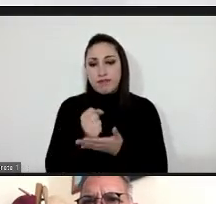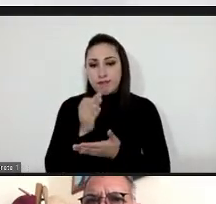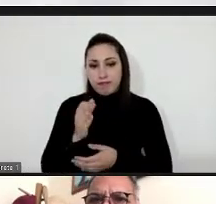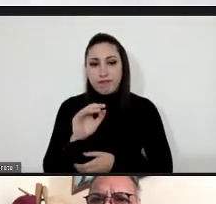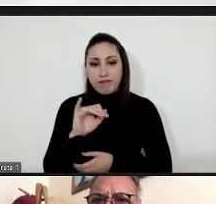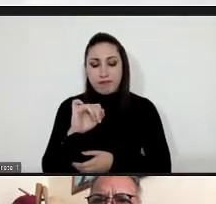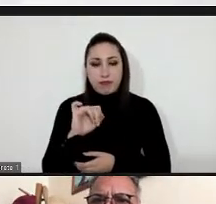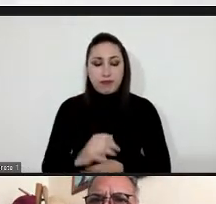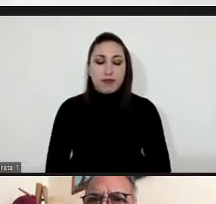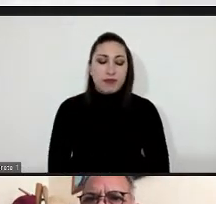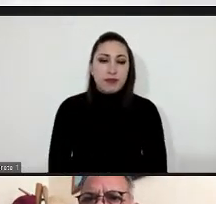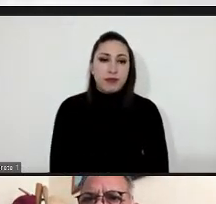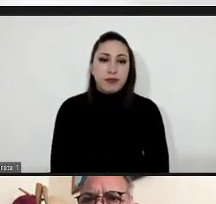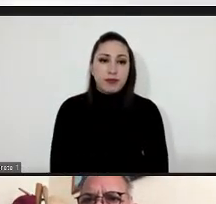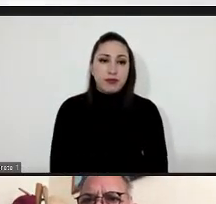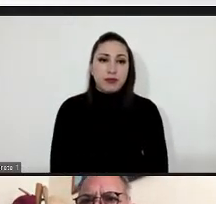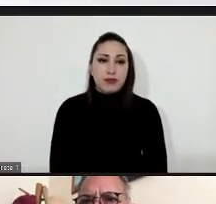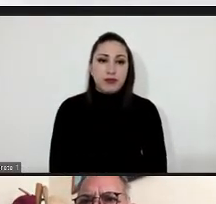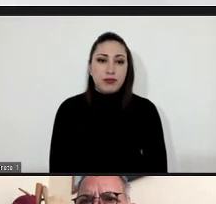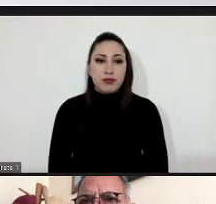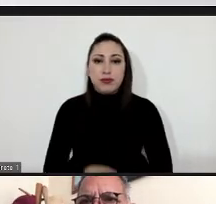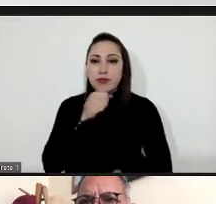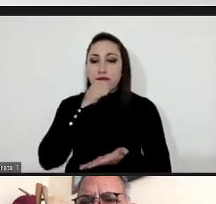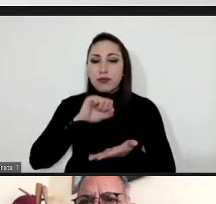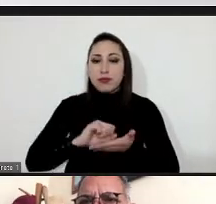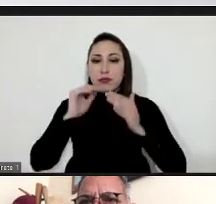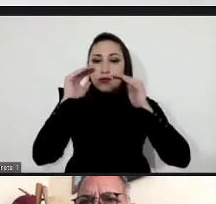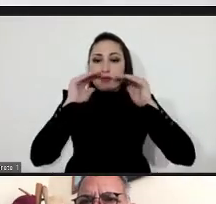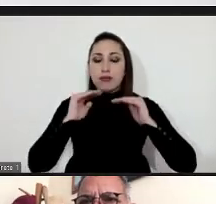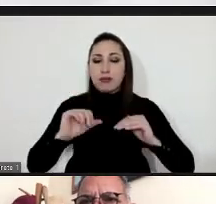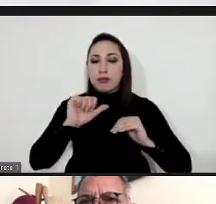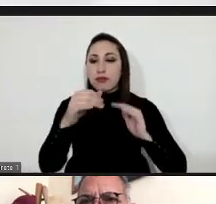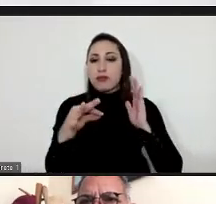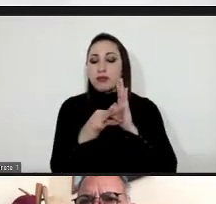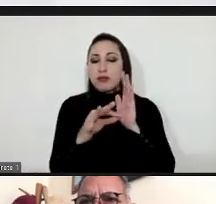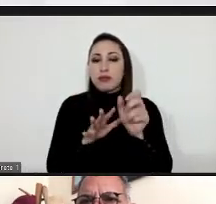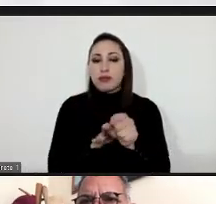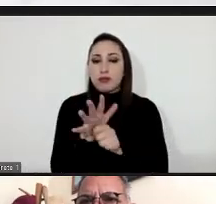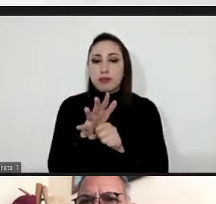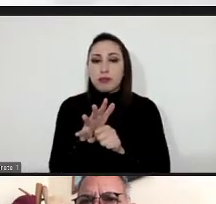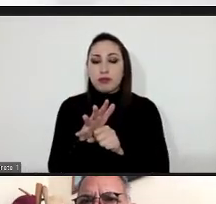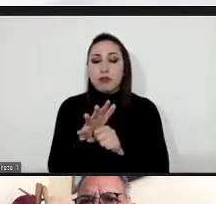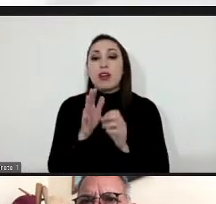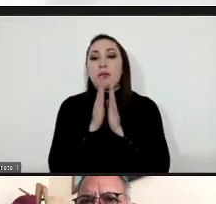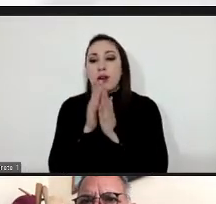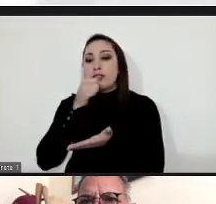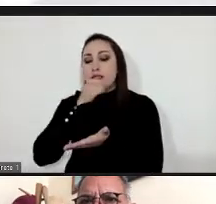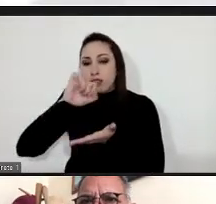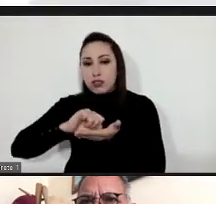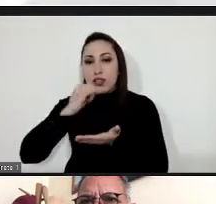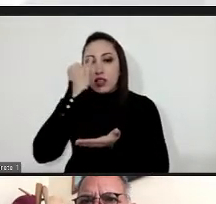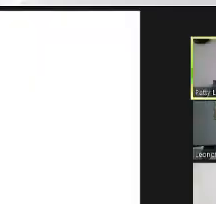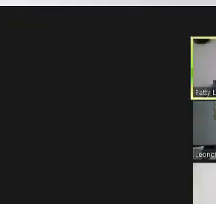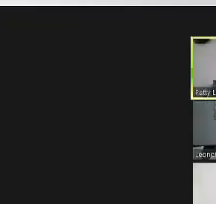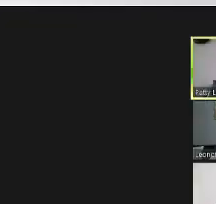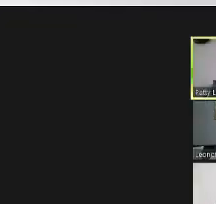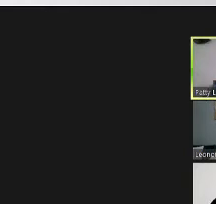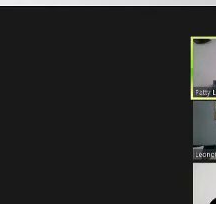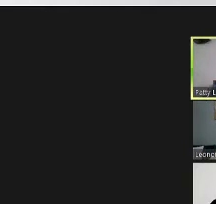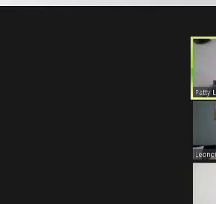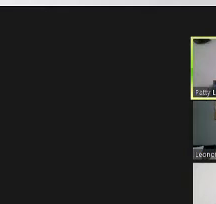de referencia. Pido a la Secretaría Técnica, muestre en la pantalla el registro de